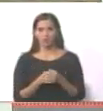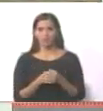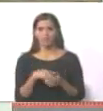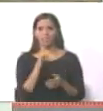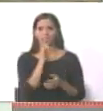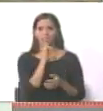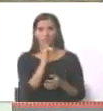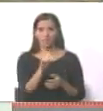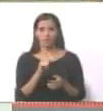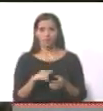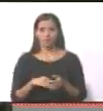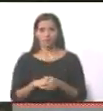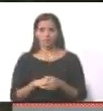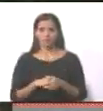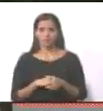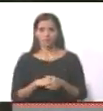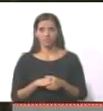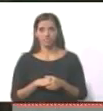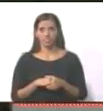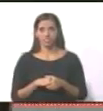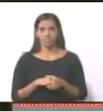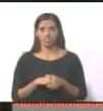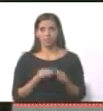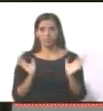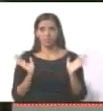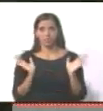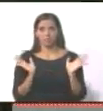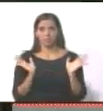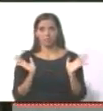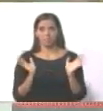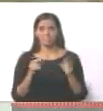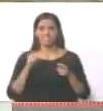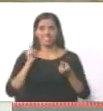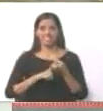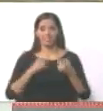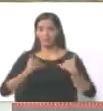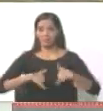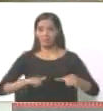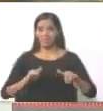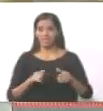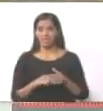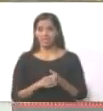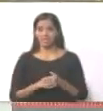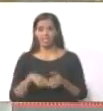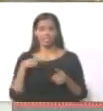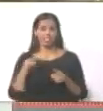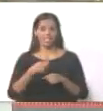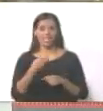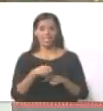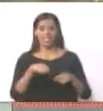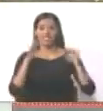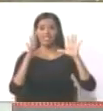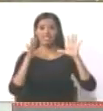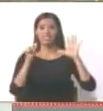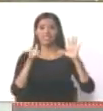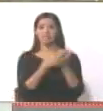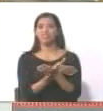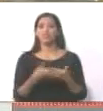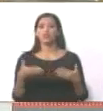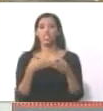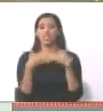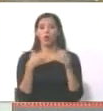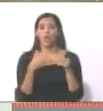informo, pues. Yo tampoco. Casaron a Daniela y gastamos, según ellos, 16 millones de dólares.